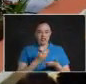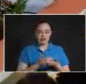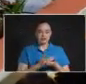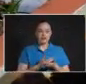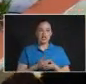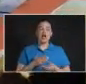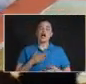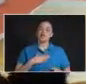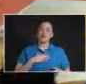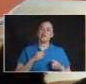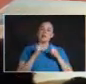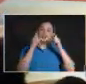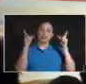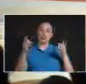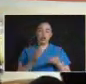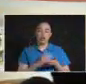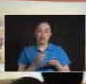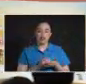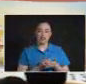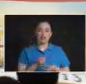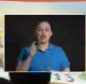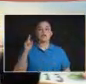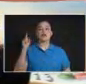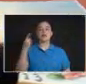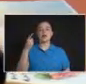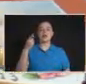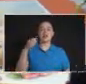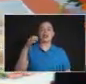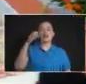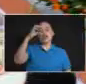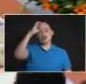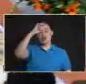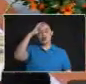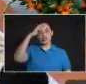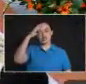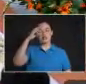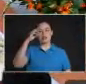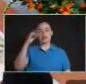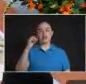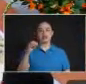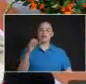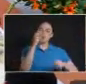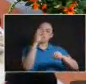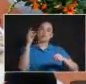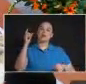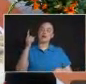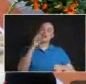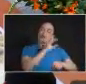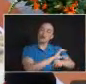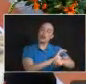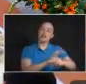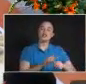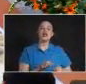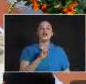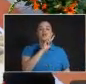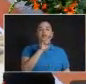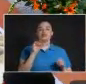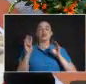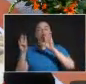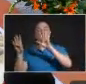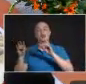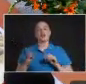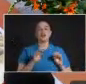me impresiona, primer libro de Crónicas 29, 14, dice, escuche bien por favor, ¿qué es lo que dice el rey David?